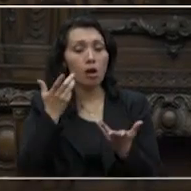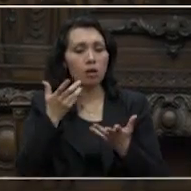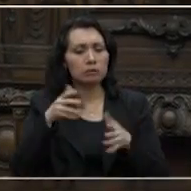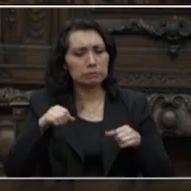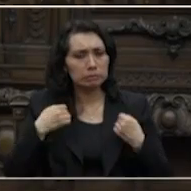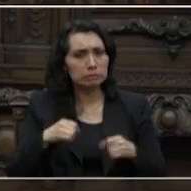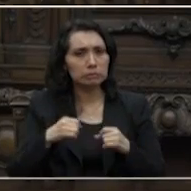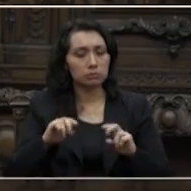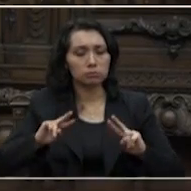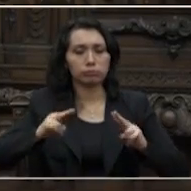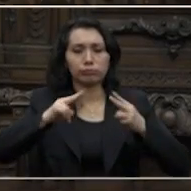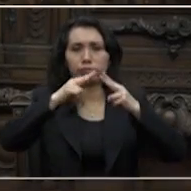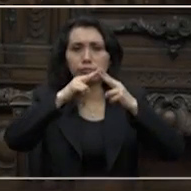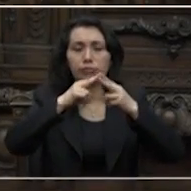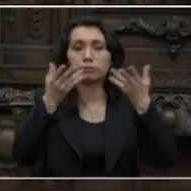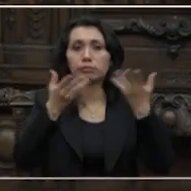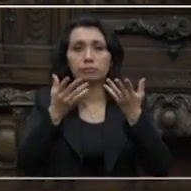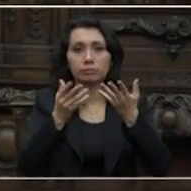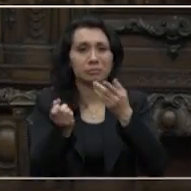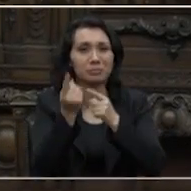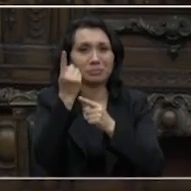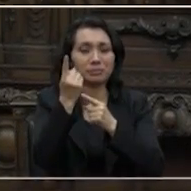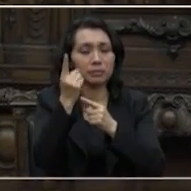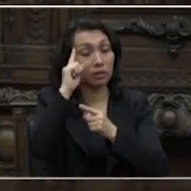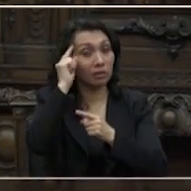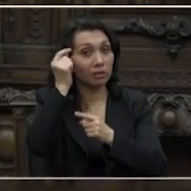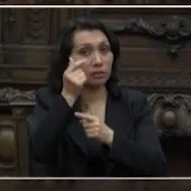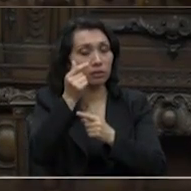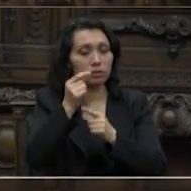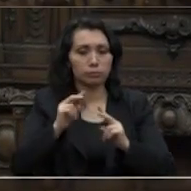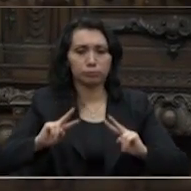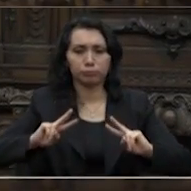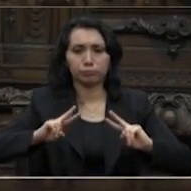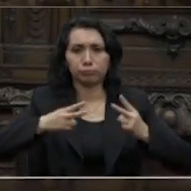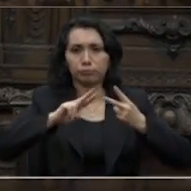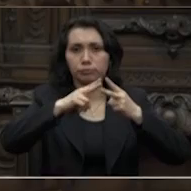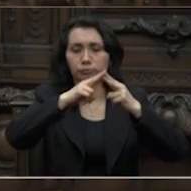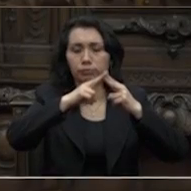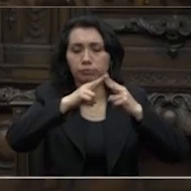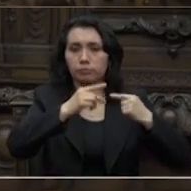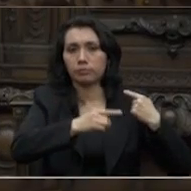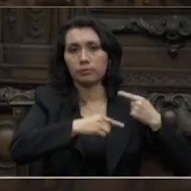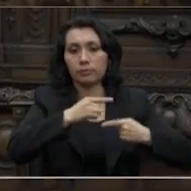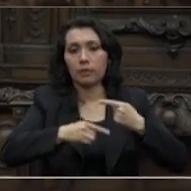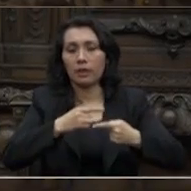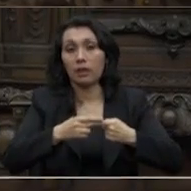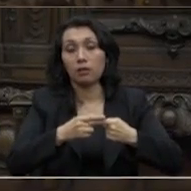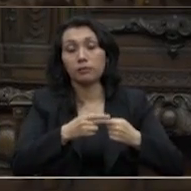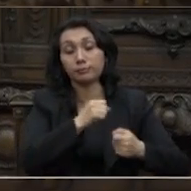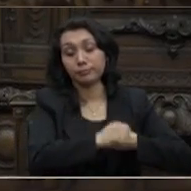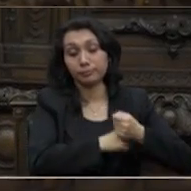construir la premisa que se ha construido a través de la